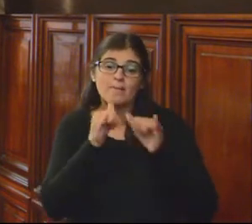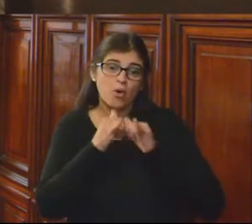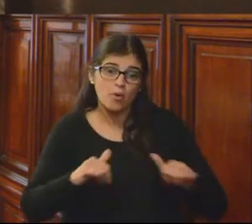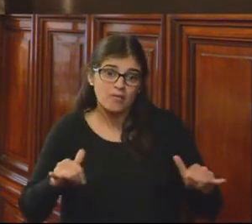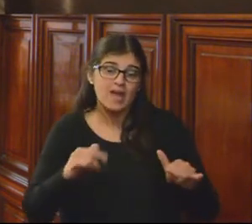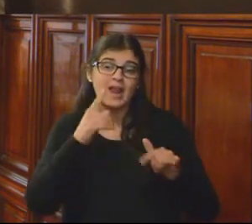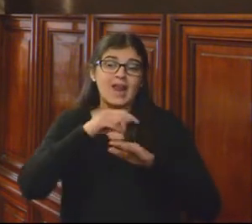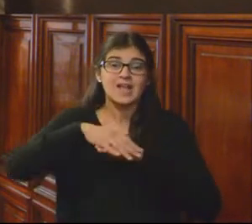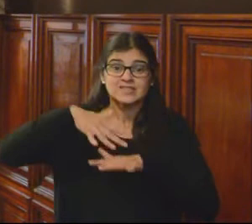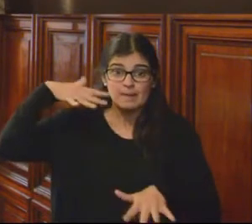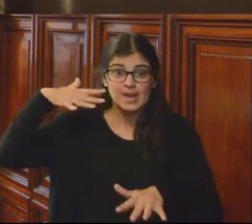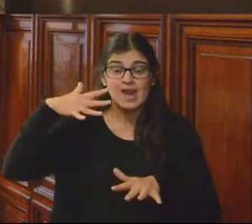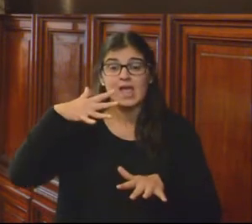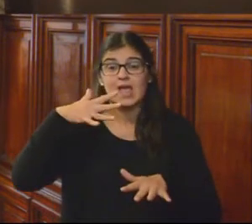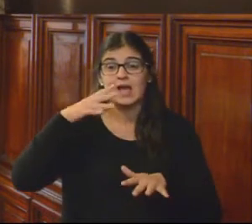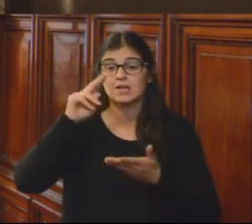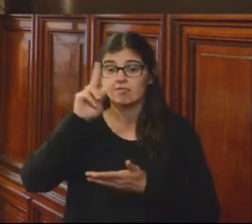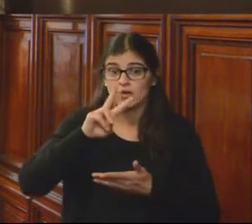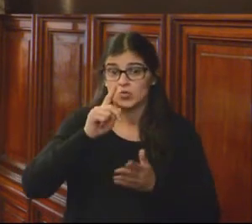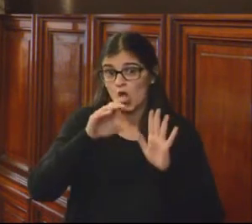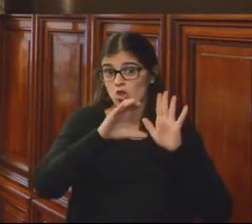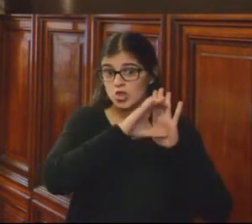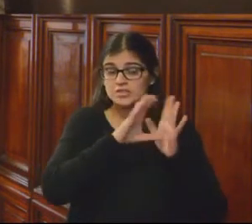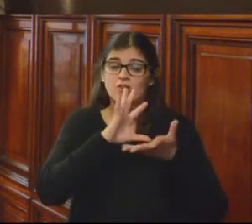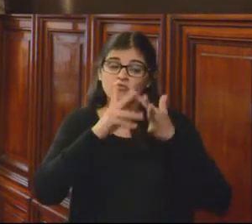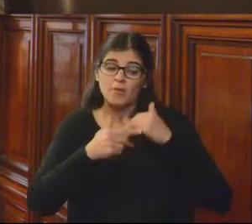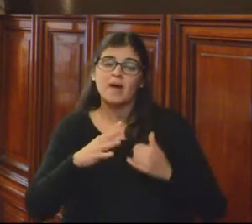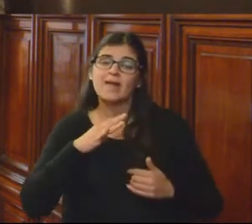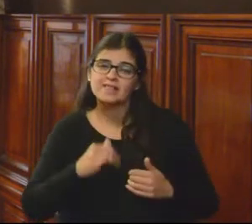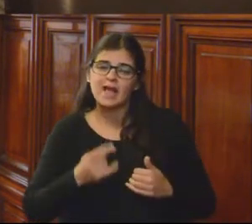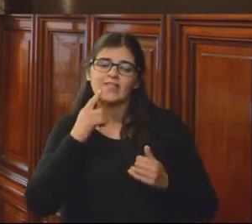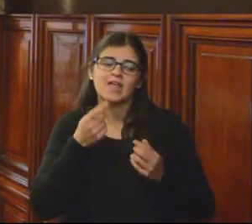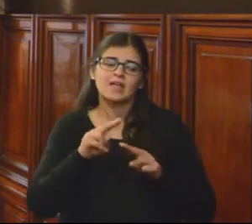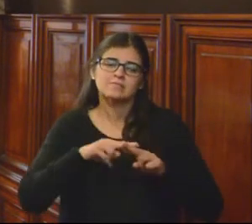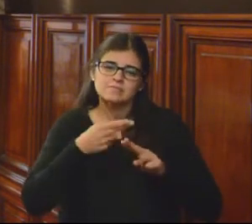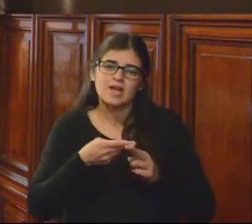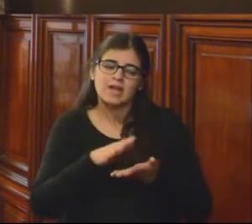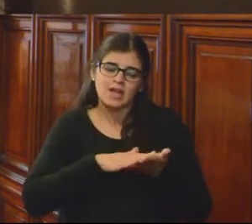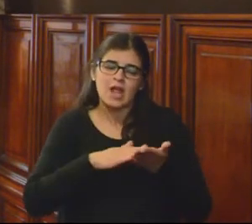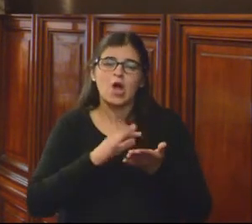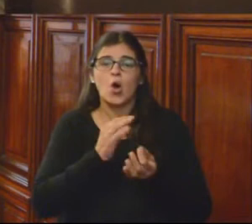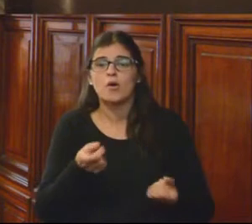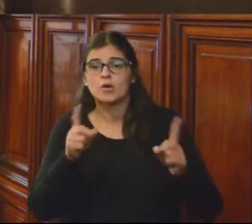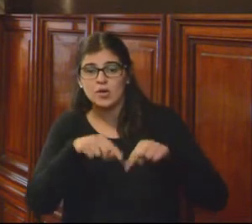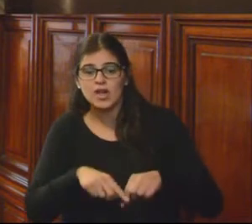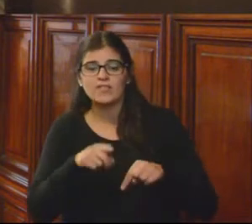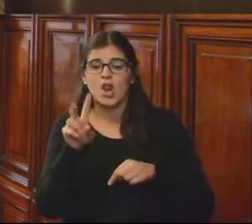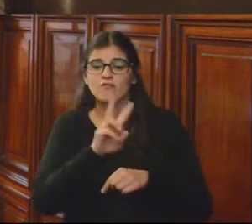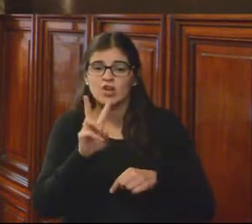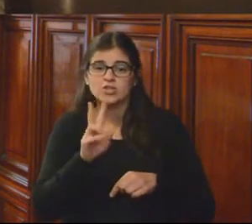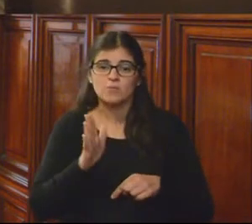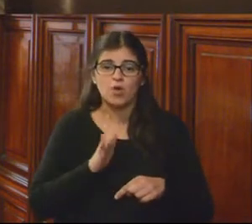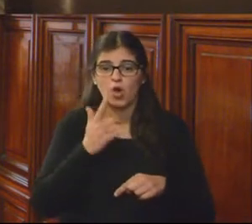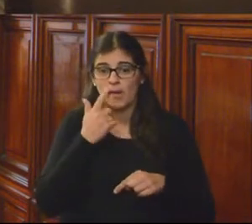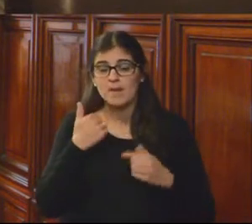ante la Asamblea Nacional Constituyente medidas que tiendan a la reconciliación o al encuentro entre los venezolanos y las venezolanas.